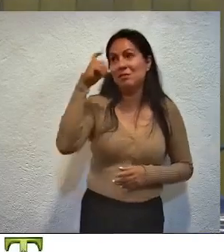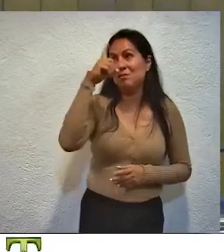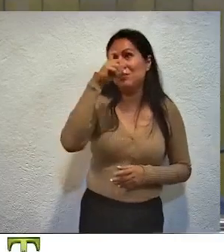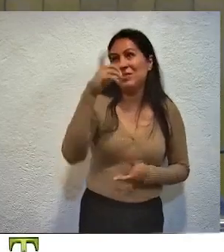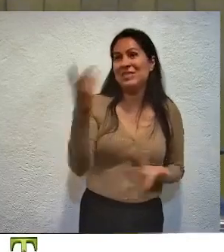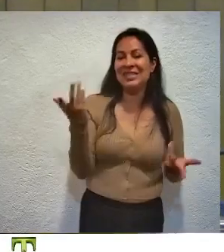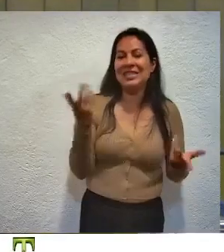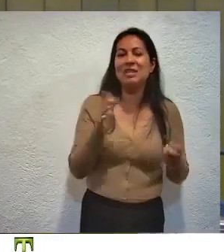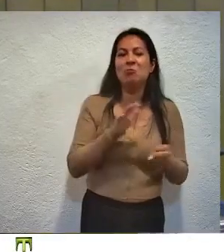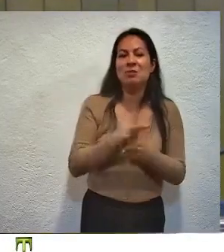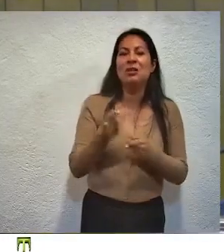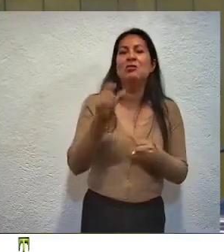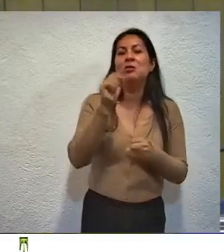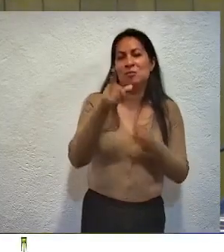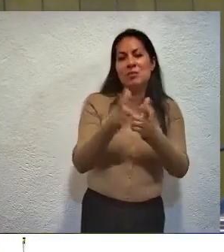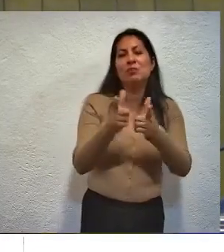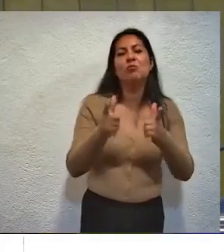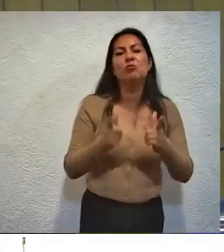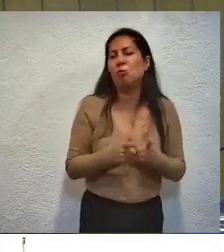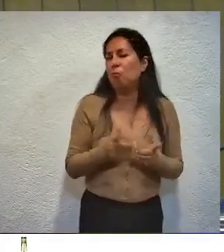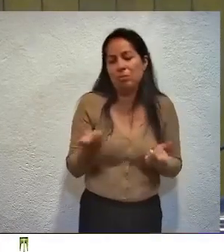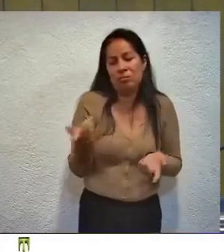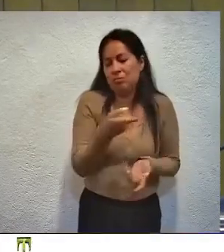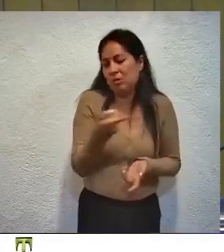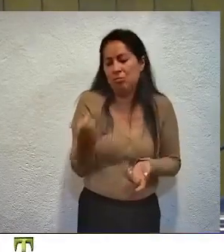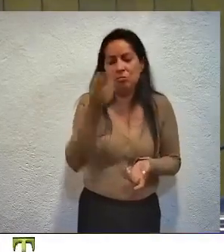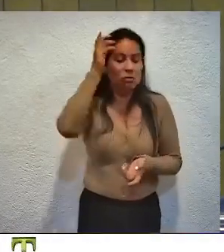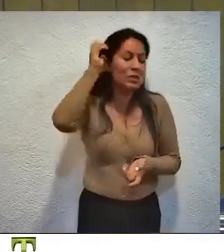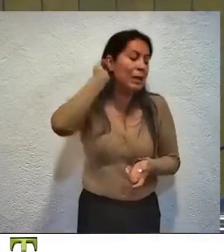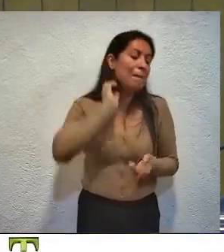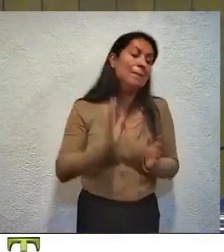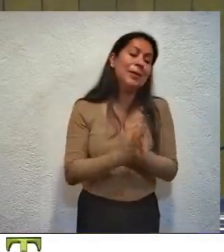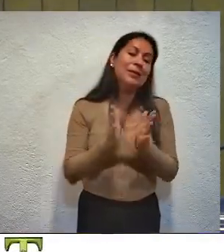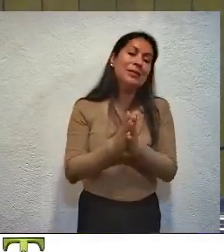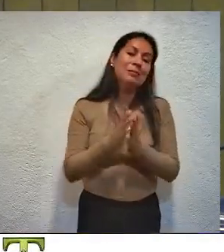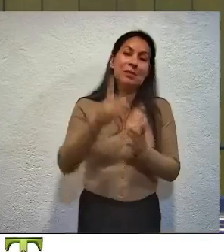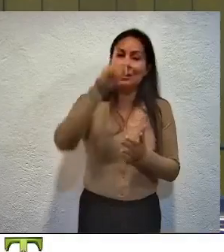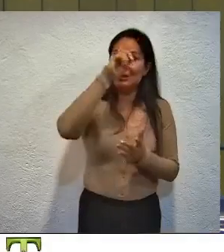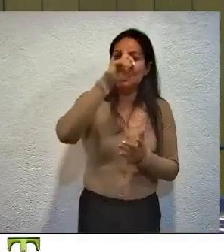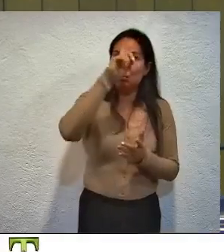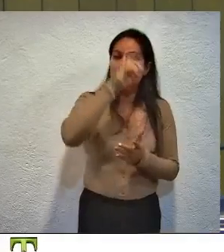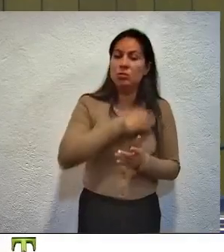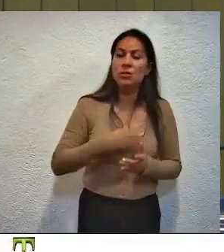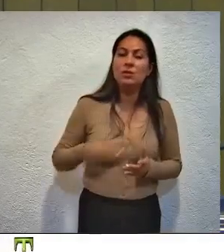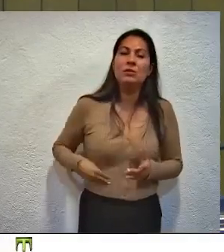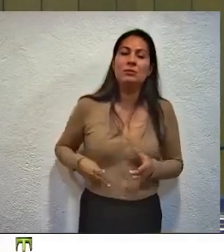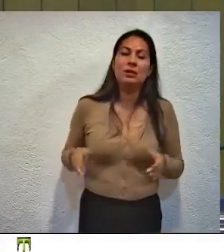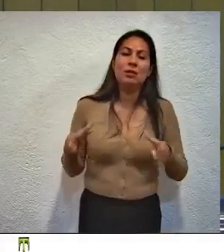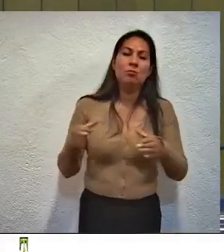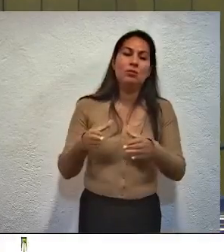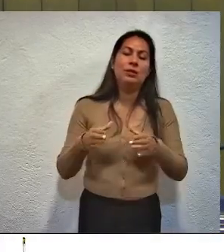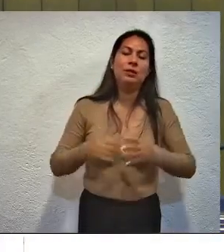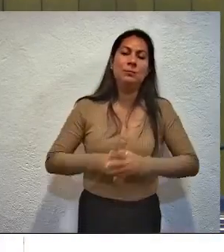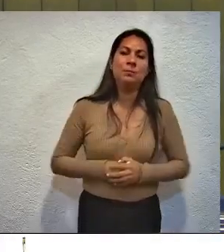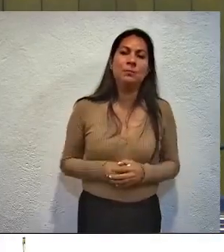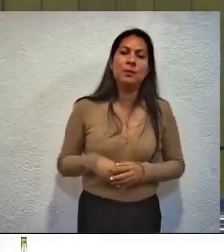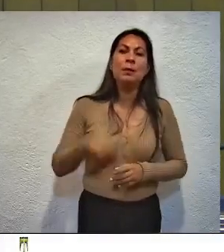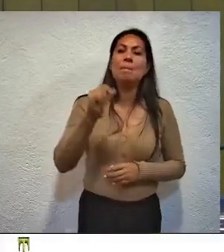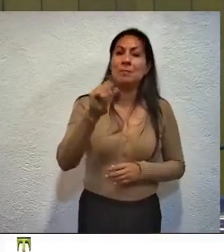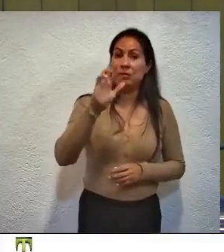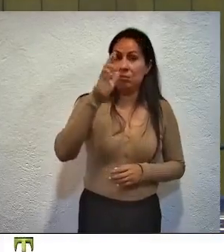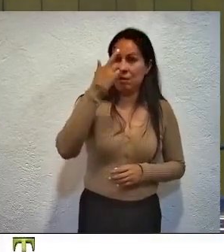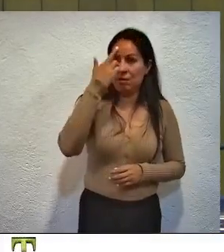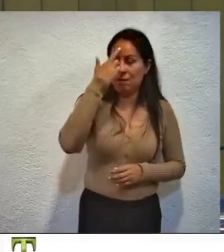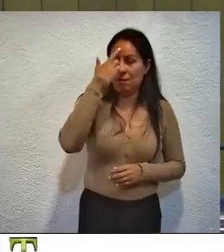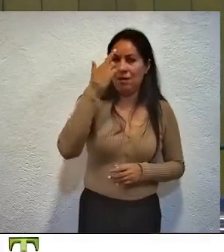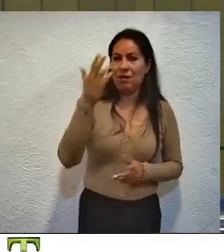disyuntivas entre los propios grupos, incluso que participan en este Consejo Municipal Comunitario. También recordar